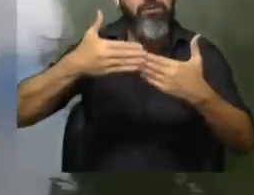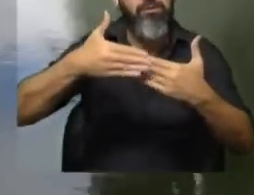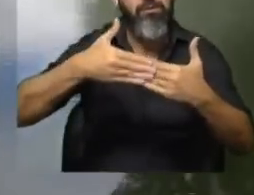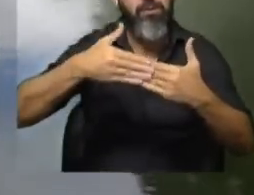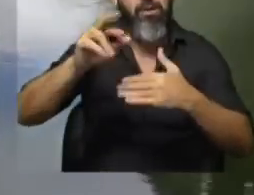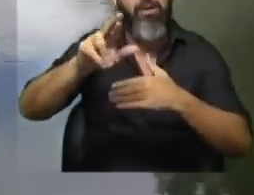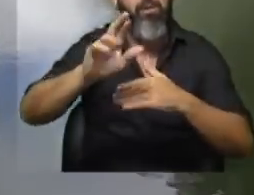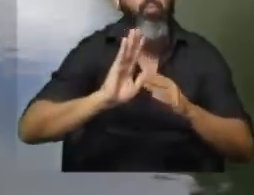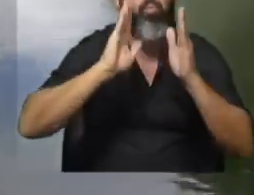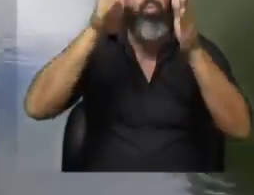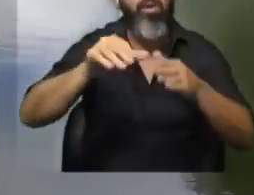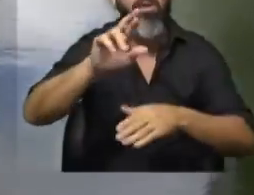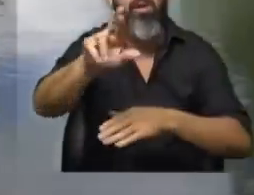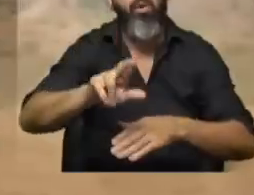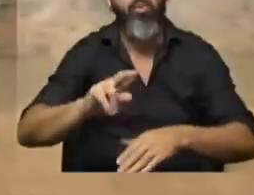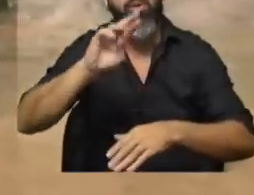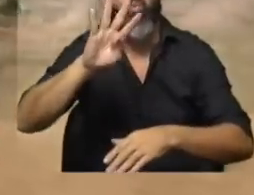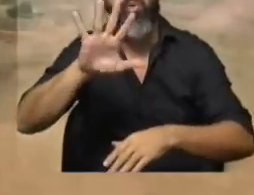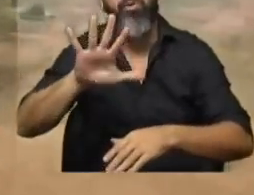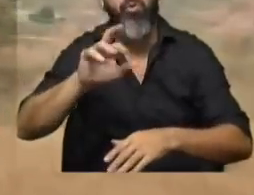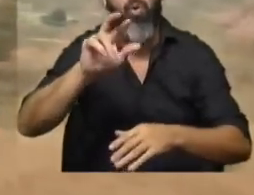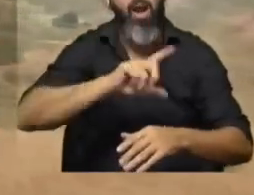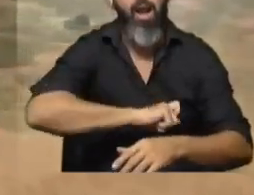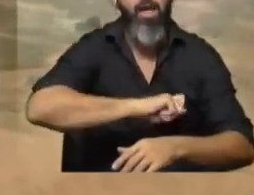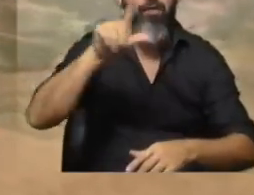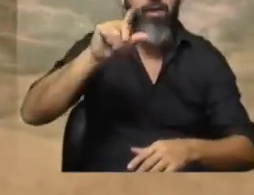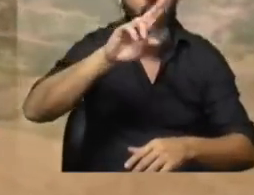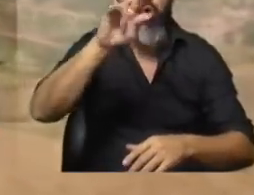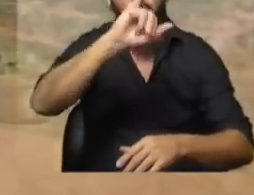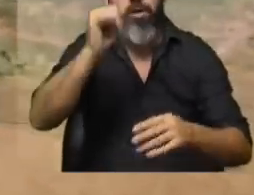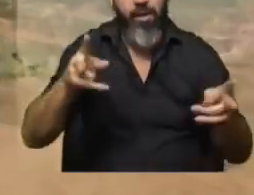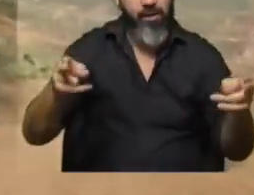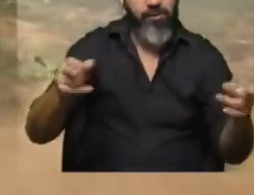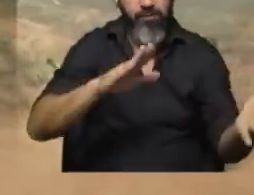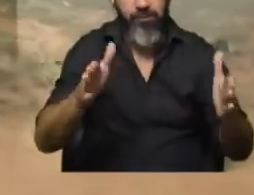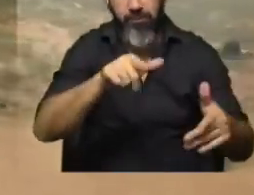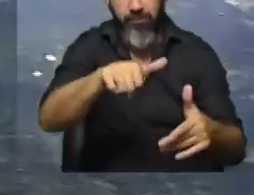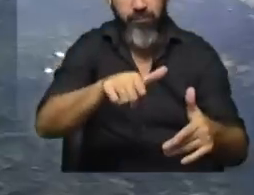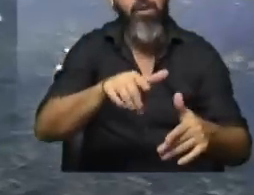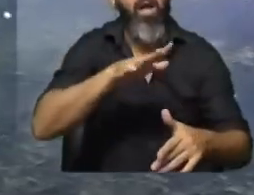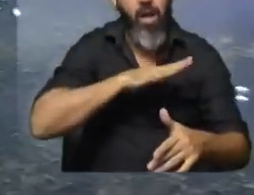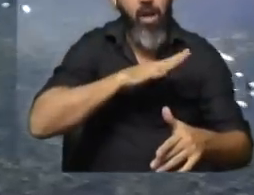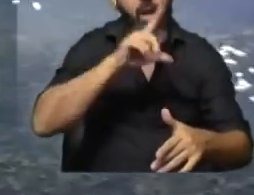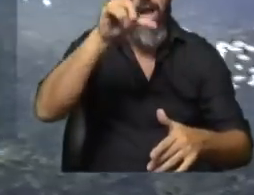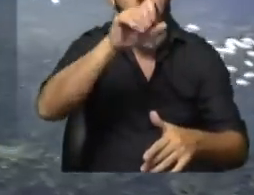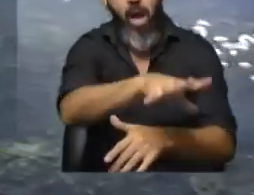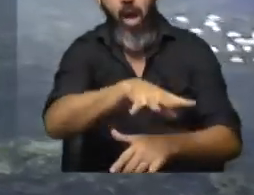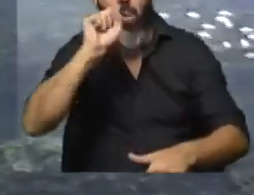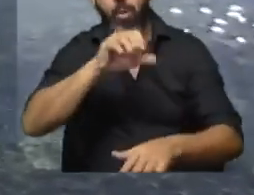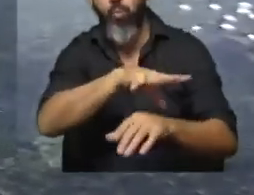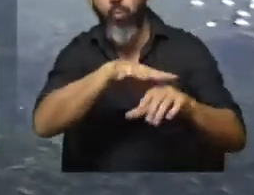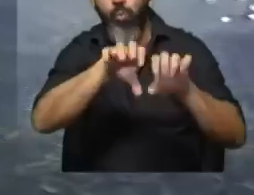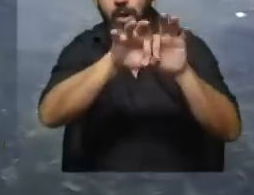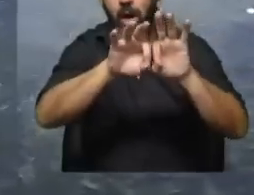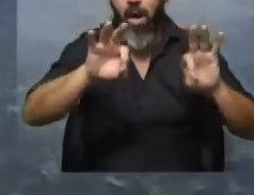de la ruta del puente de la ruta 45 entre libertad y Rodríguez Ah y Villa Rodríguez Allí se va a tomar agua y se va a bombear